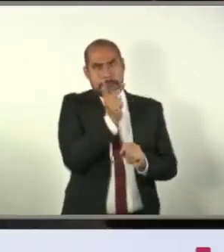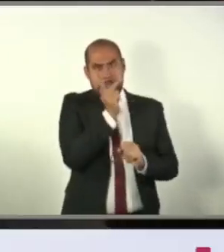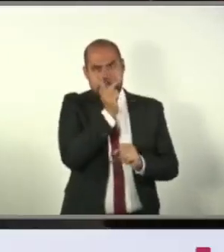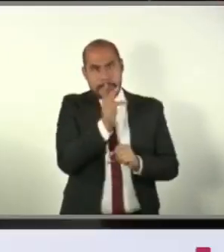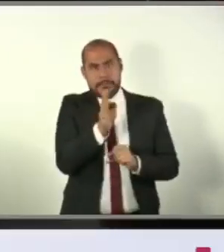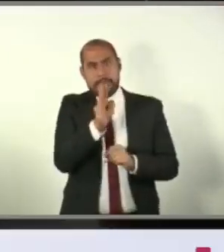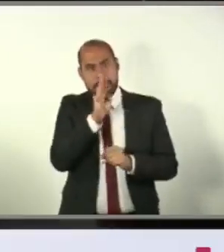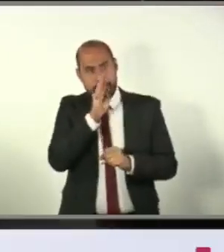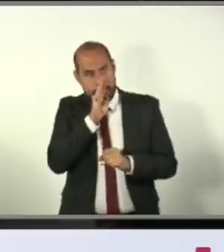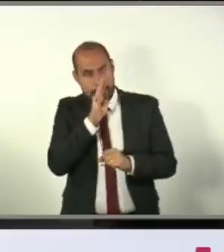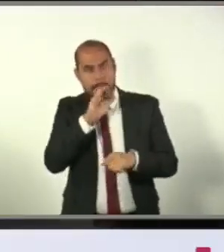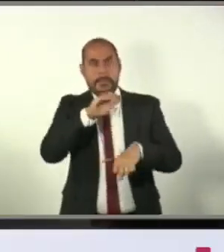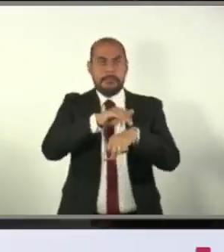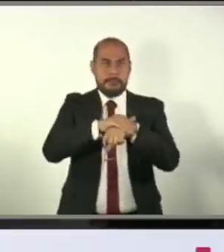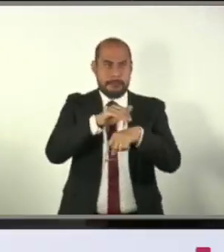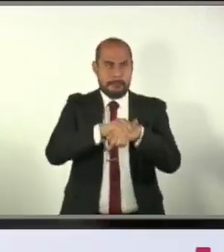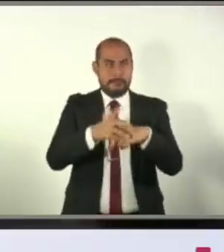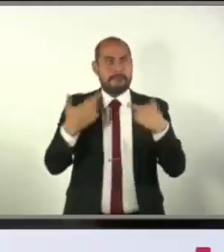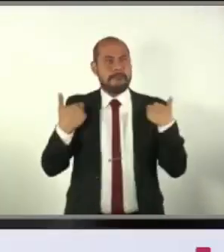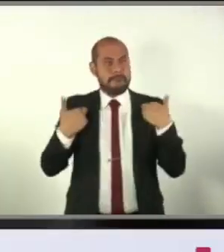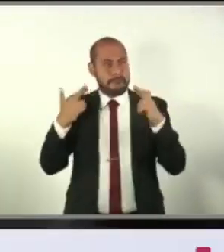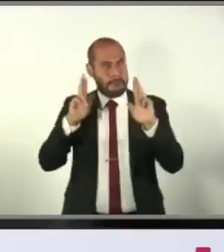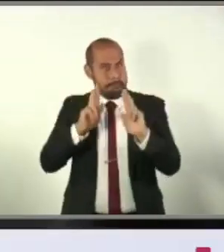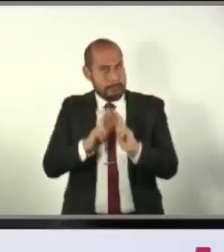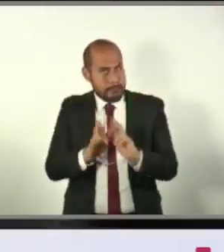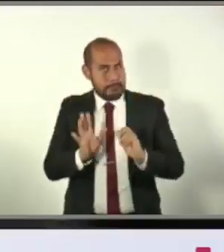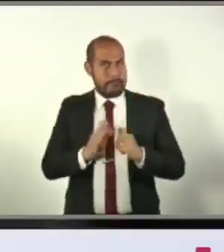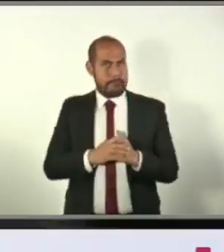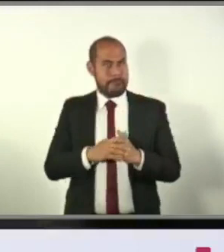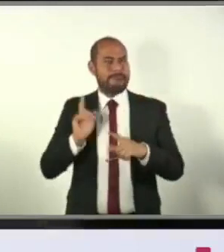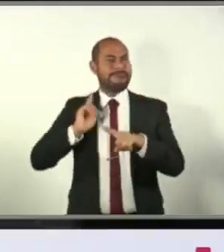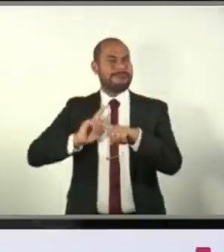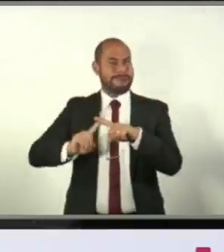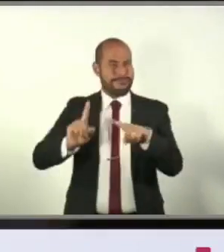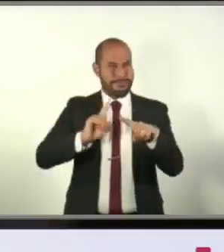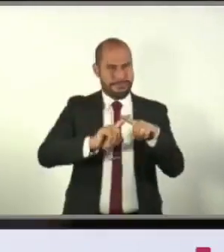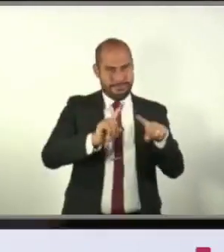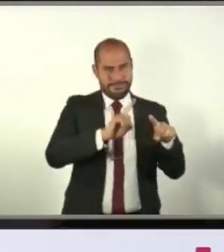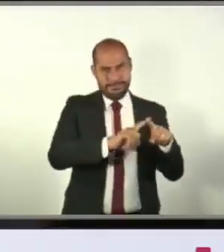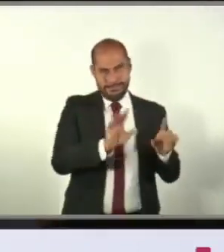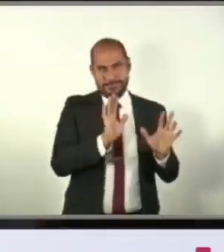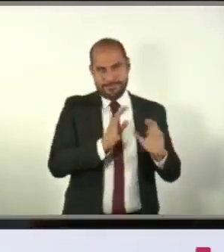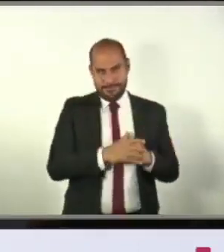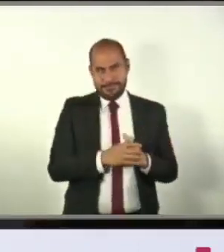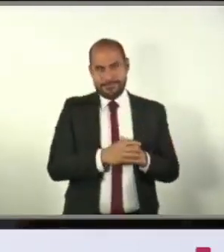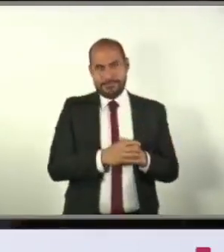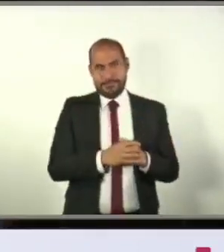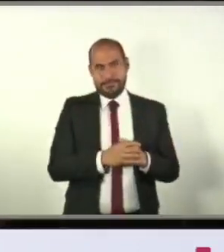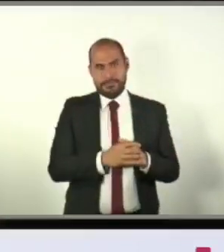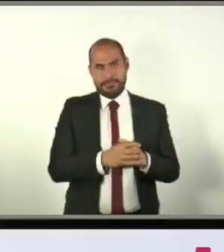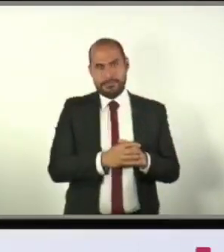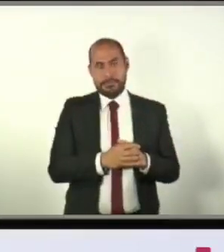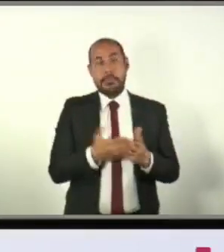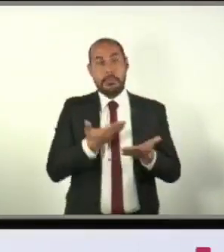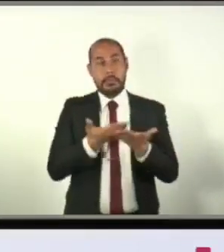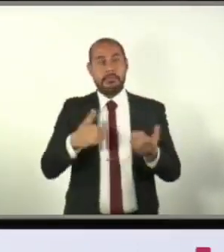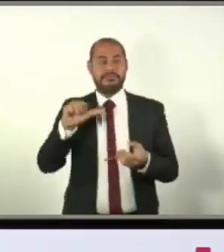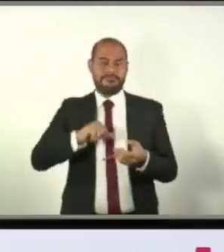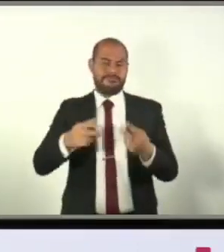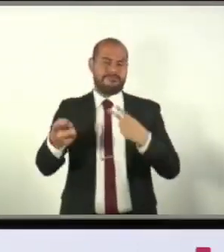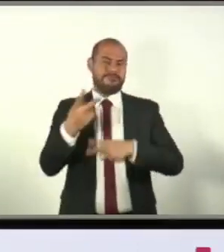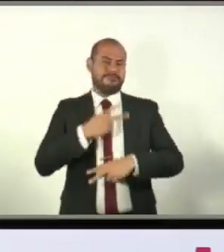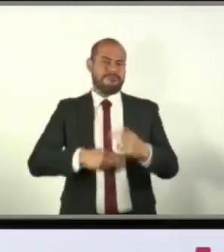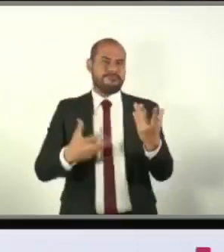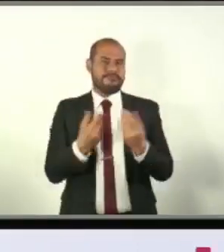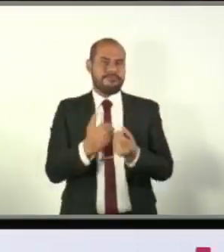amigos, de nuestros maestros, de todos aquellos que hoy están aquí